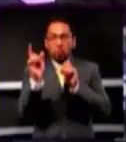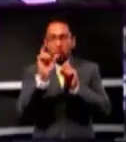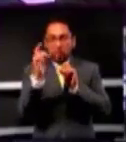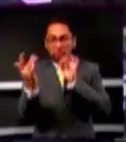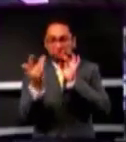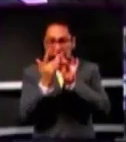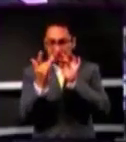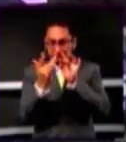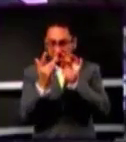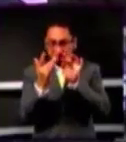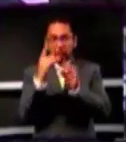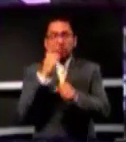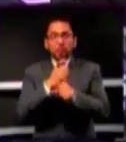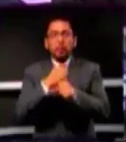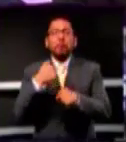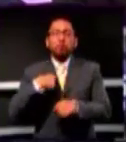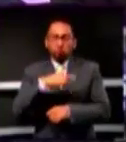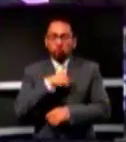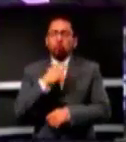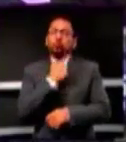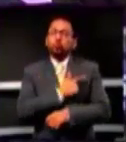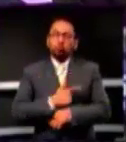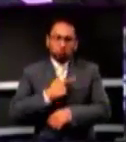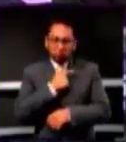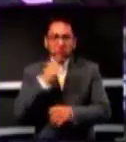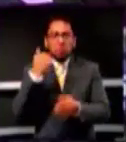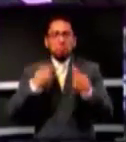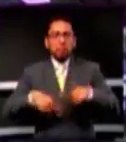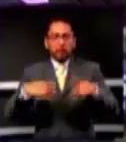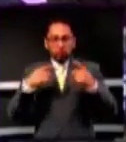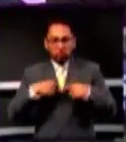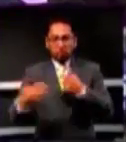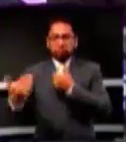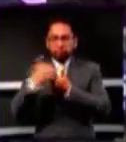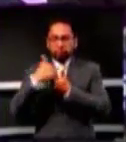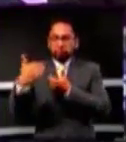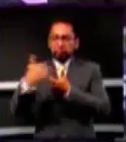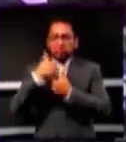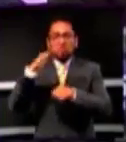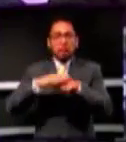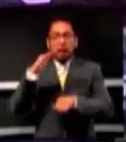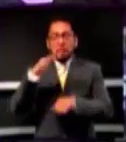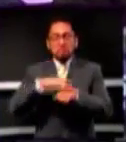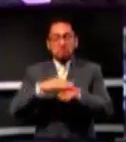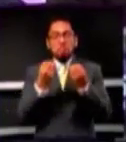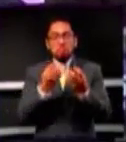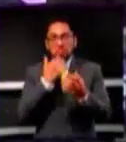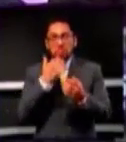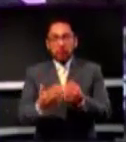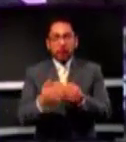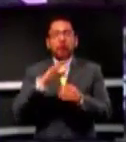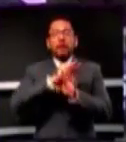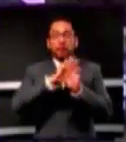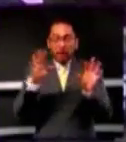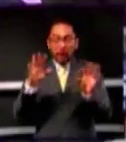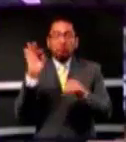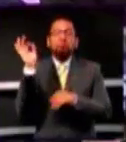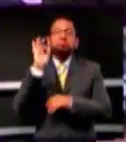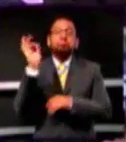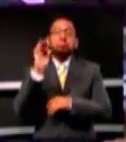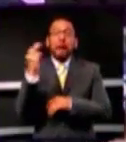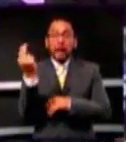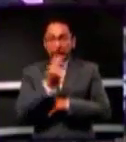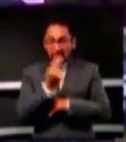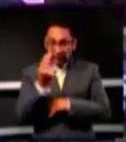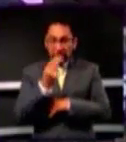Rodrigo, que uh-huh ahí nos da mucho gusto que la gente cada vez asiste más con uh-huh nosotros. Luego, en el caso de que sea necesario,